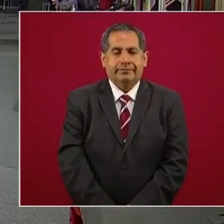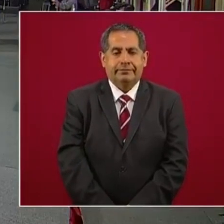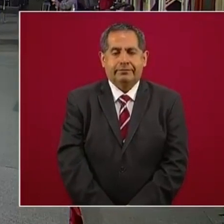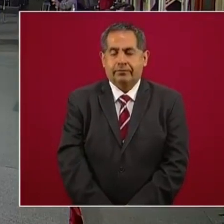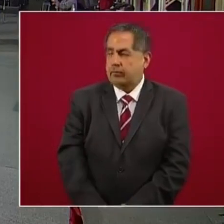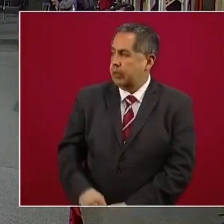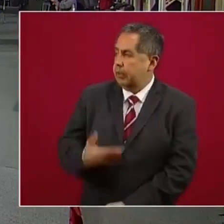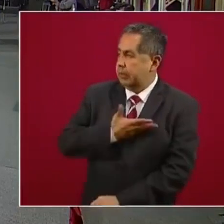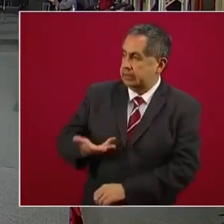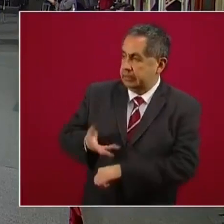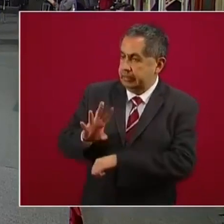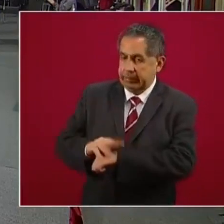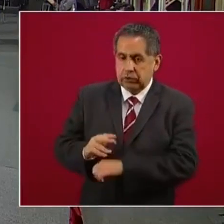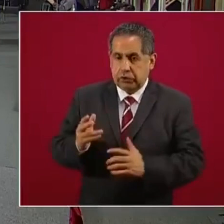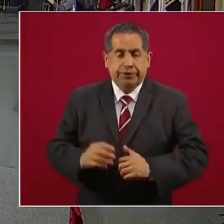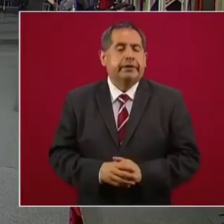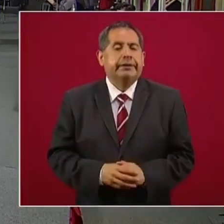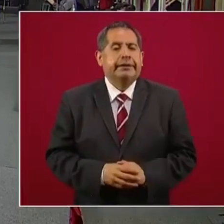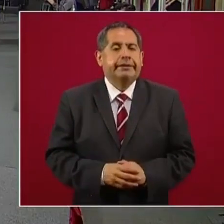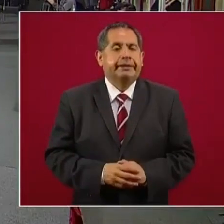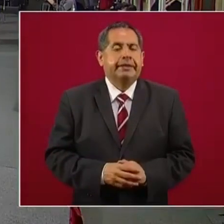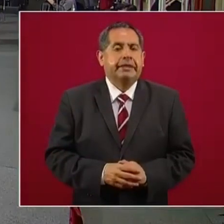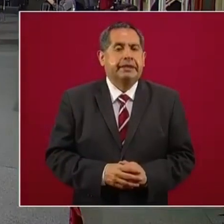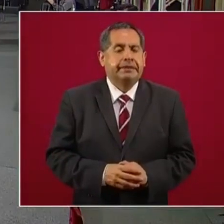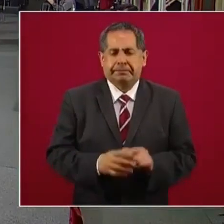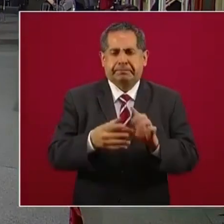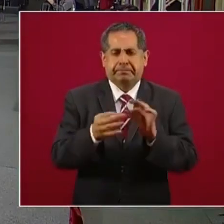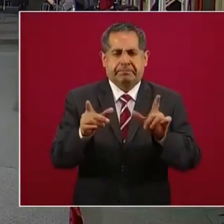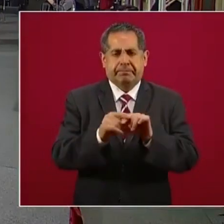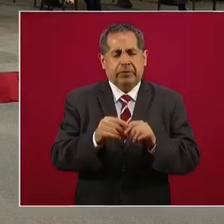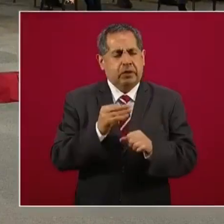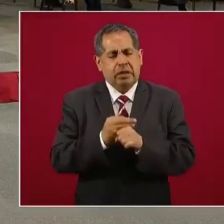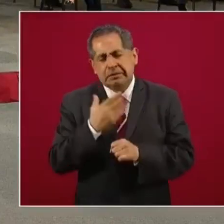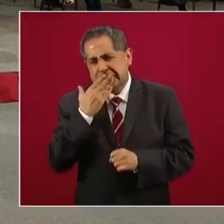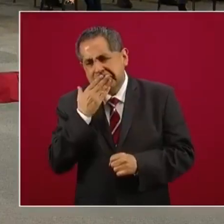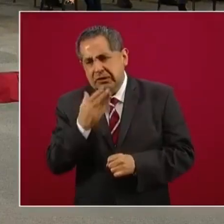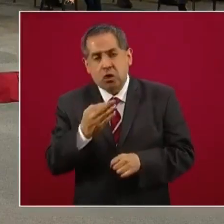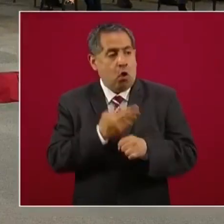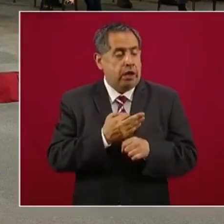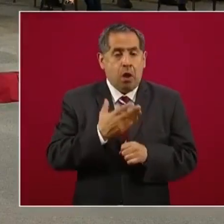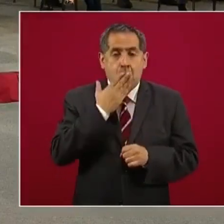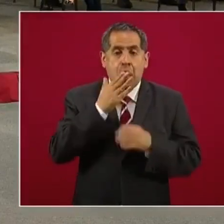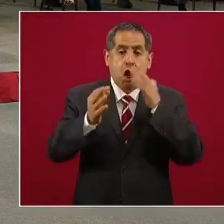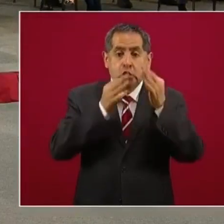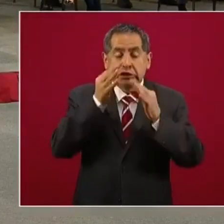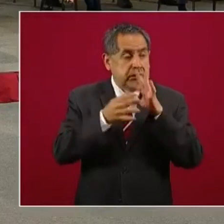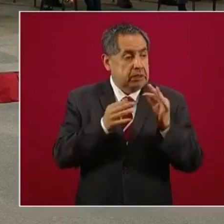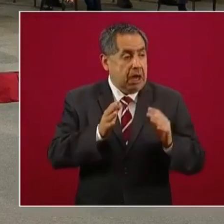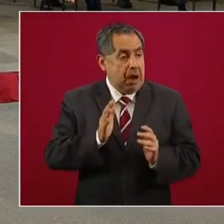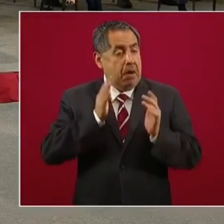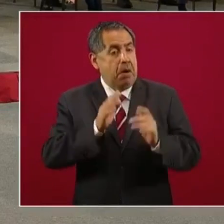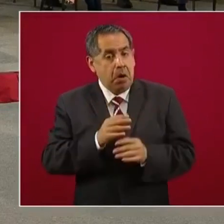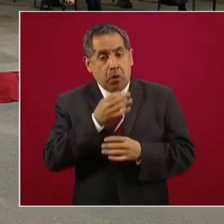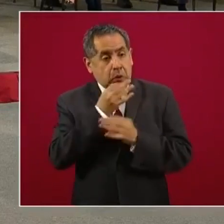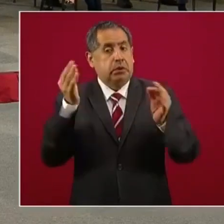Su permiso, señor presidente. Muy brevemente, pues celebrar con ustedes que hoy tenemos esta buena noticia y